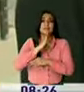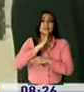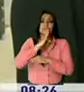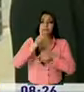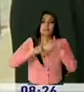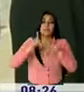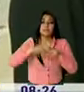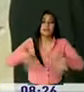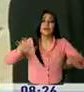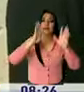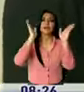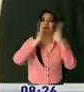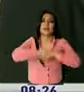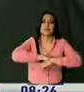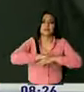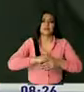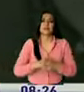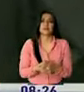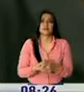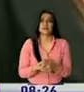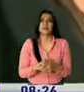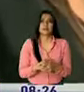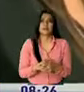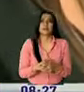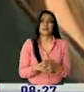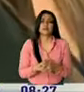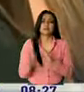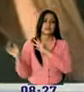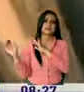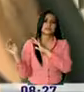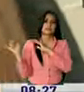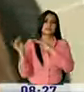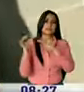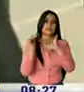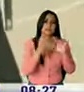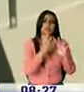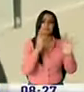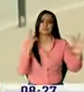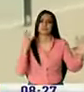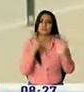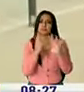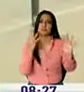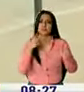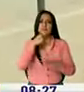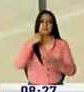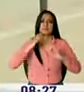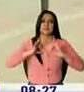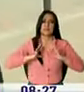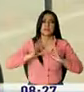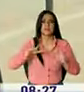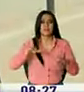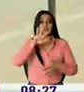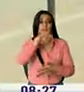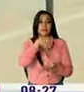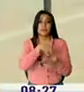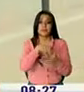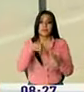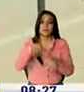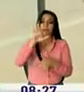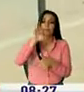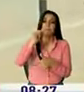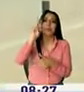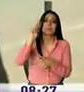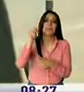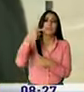para toda la ciudadanía. Así que tenemos una afluencia masiva siempre en lo que es feriados, más o menos son 5.000. Por ejemplo, estamos acá en el balneario El Tingo de la parroquia de